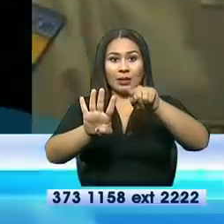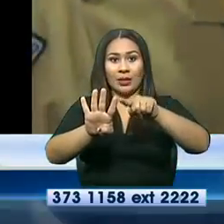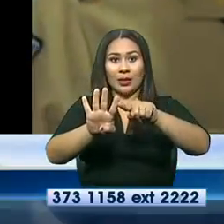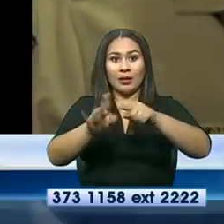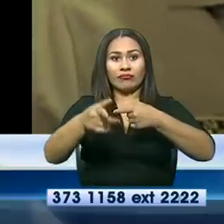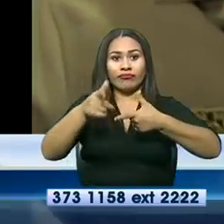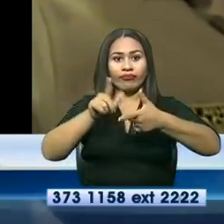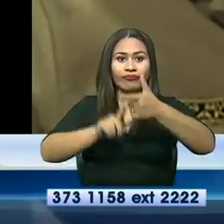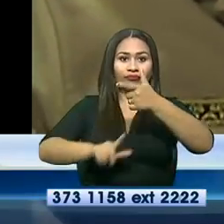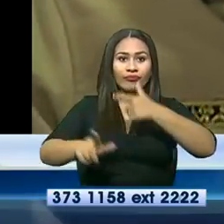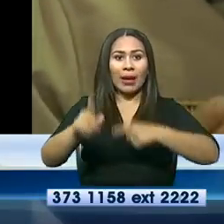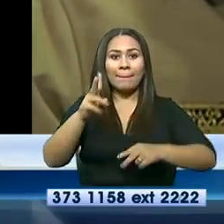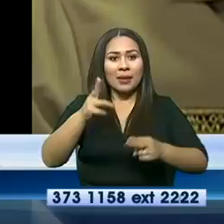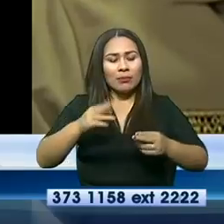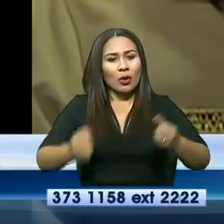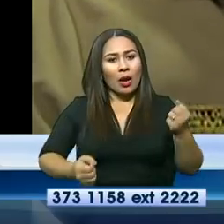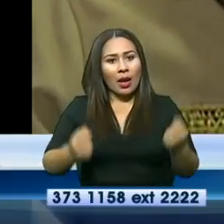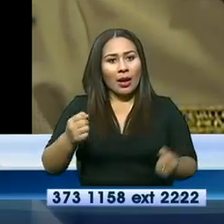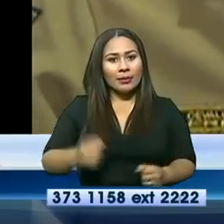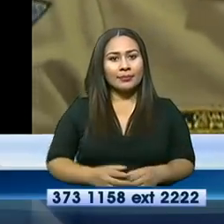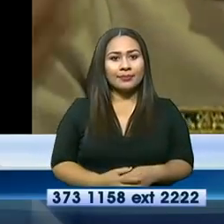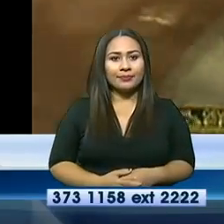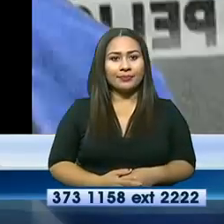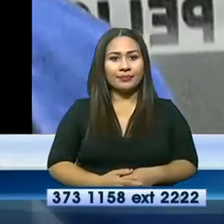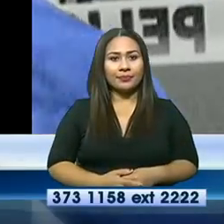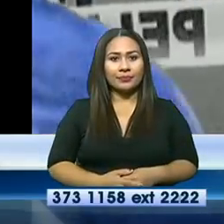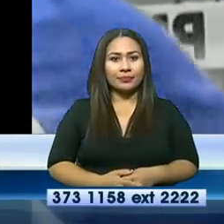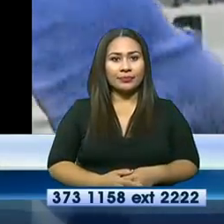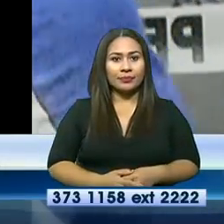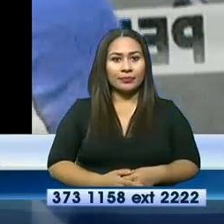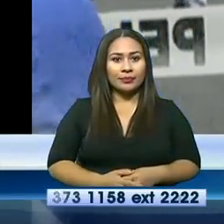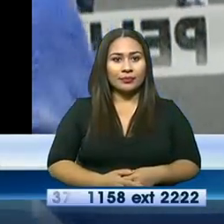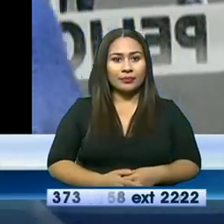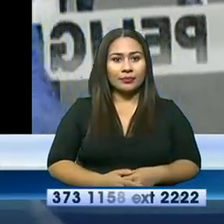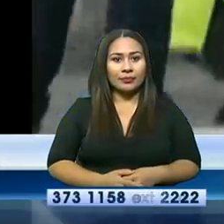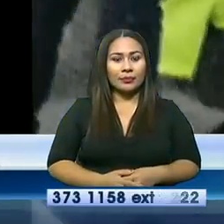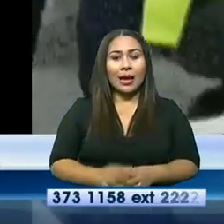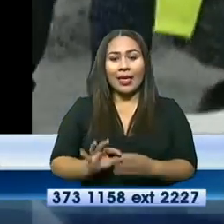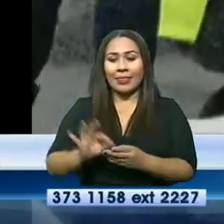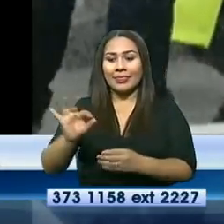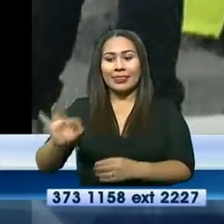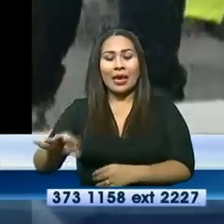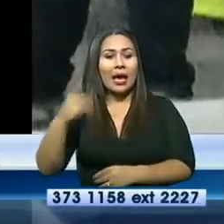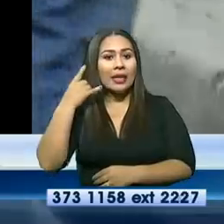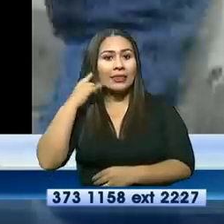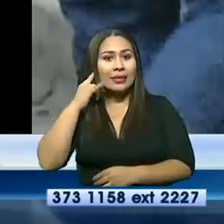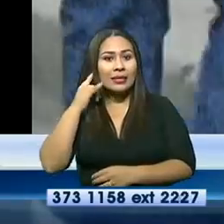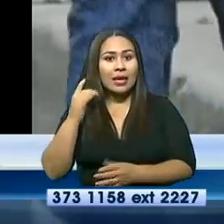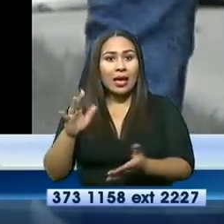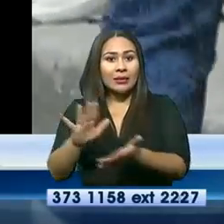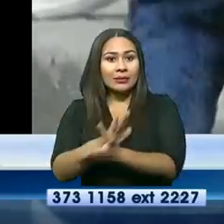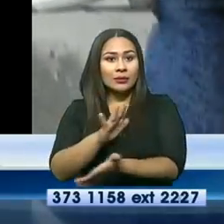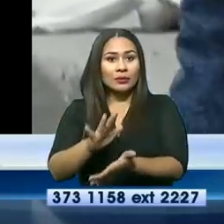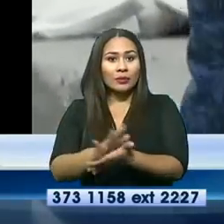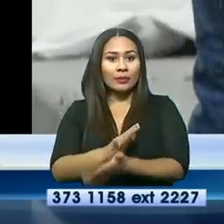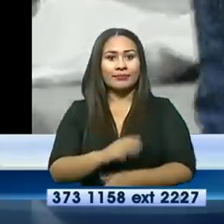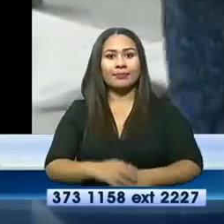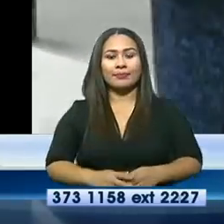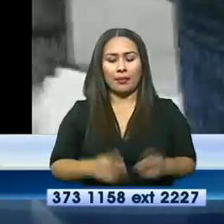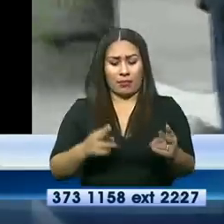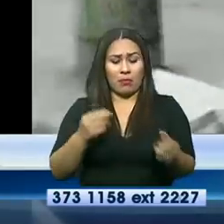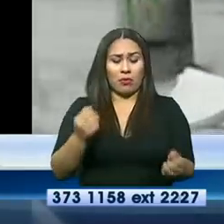mismo vehículo. En ese momento, yéndole a dejar a una niña en la escuela, en el mismo